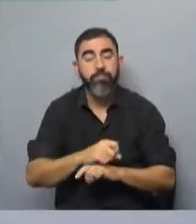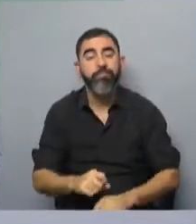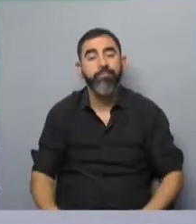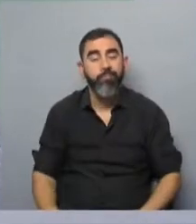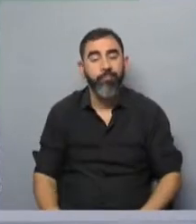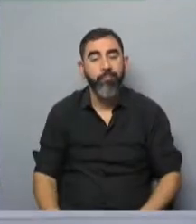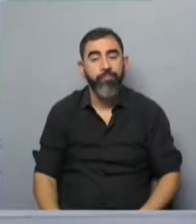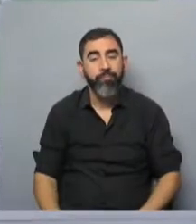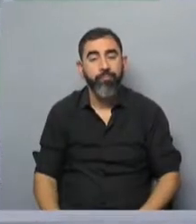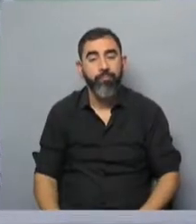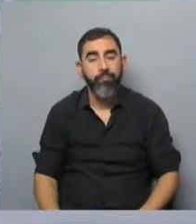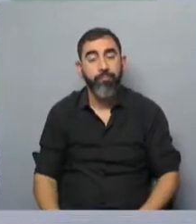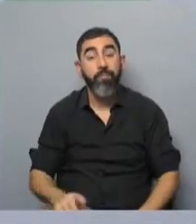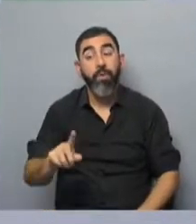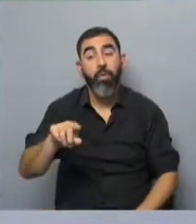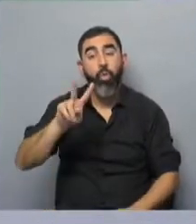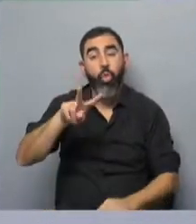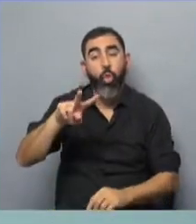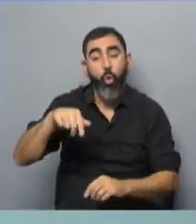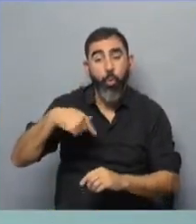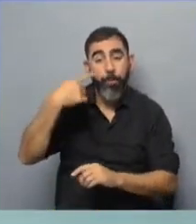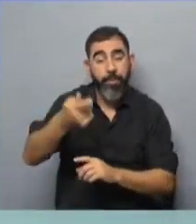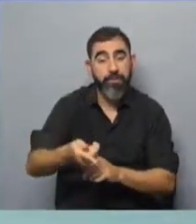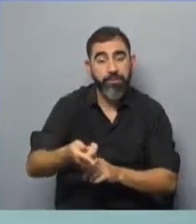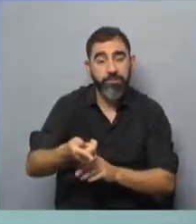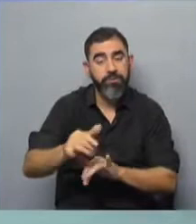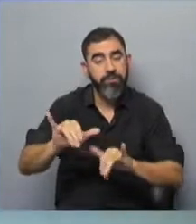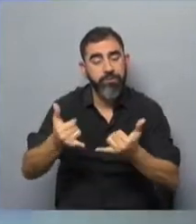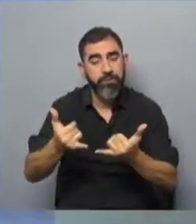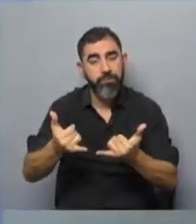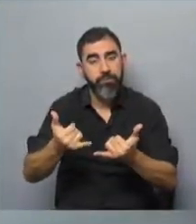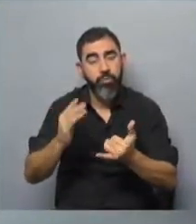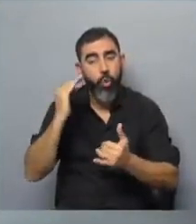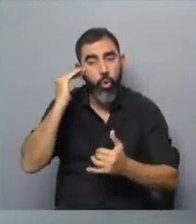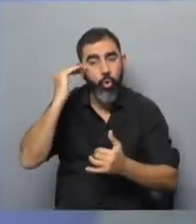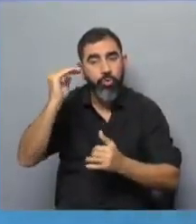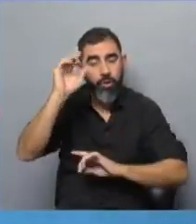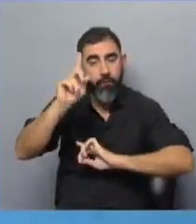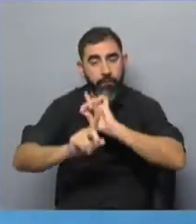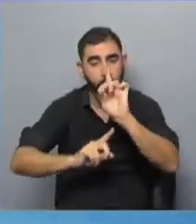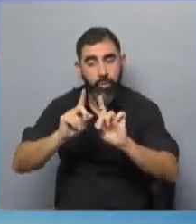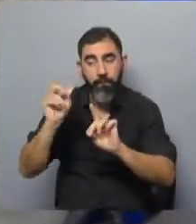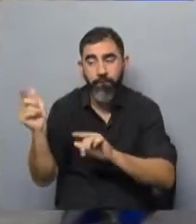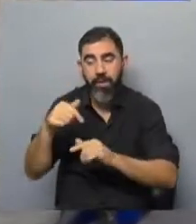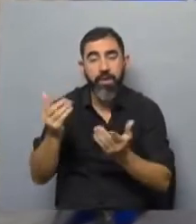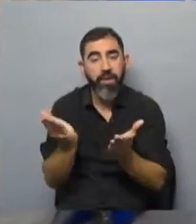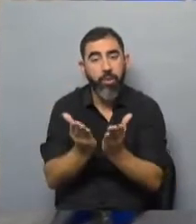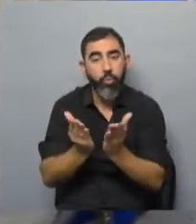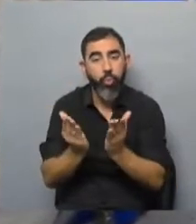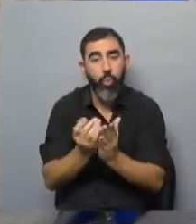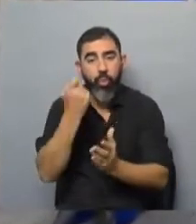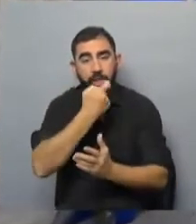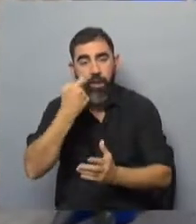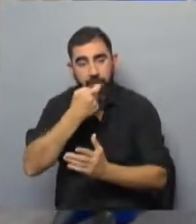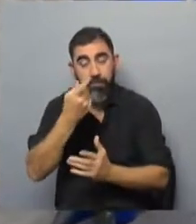cual después de 2 meses ya vienen docentes de facultad con estudiantes de odontología. Entonces es